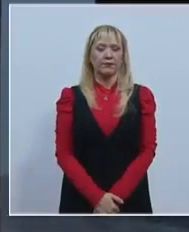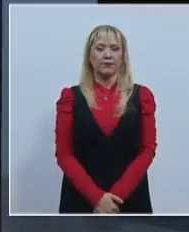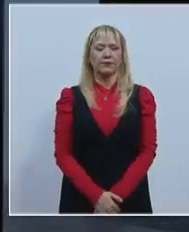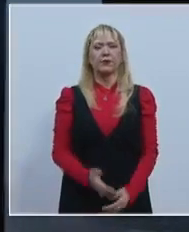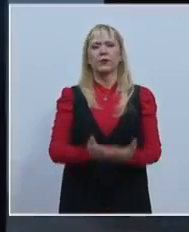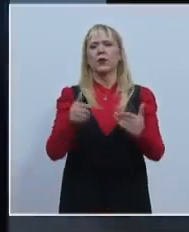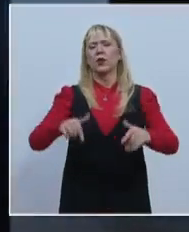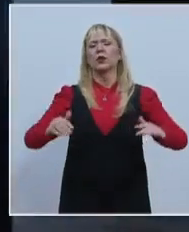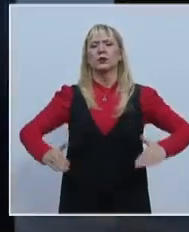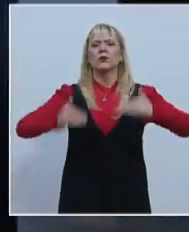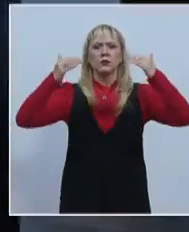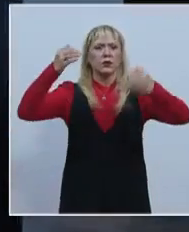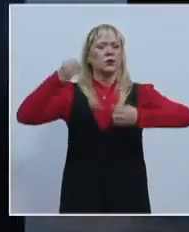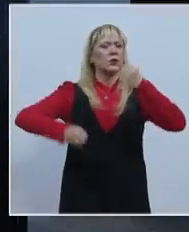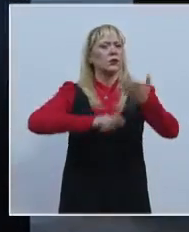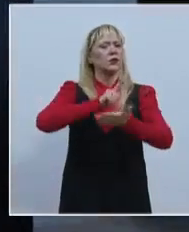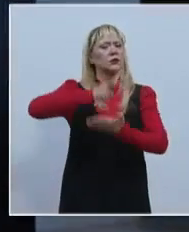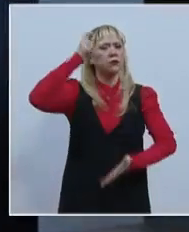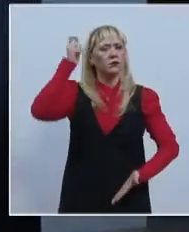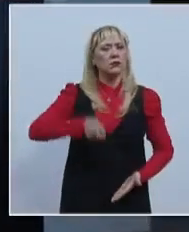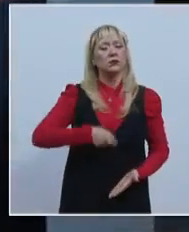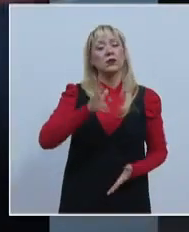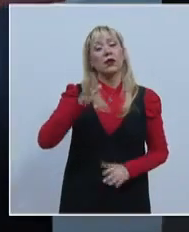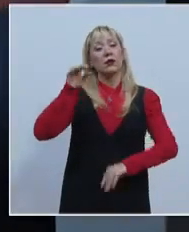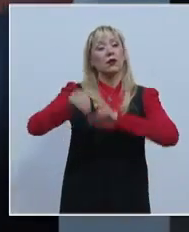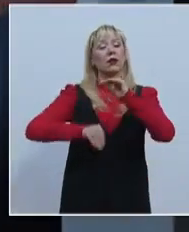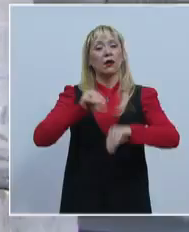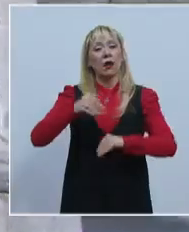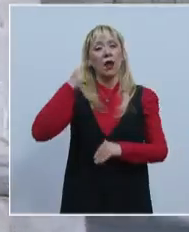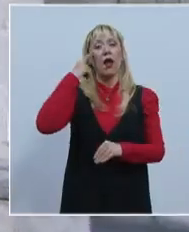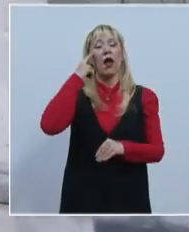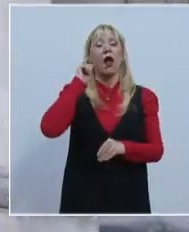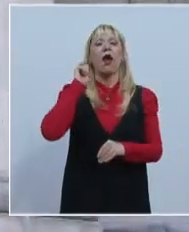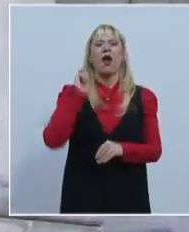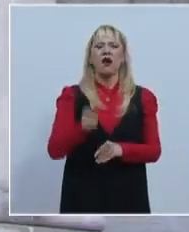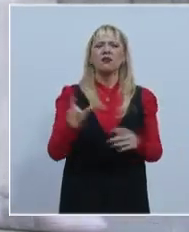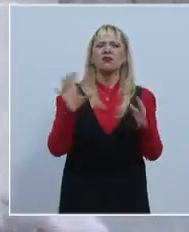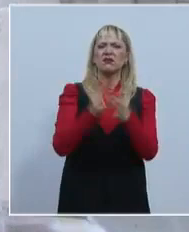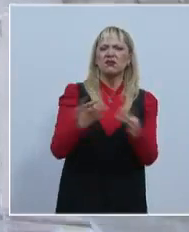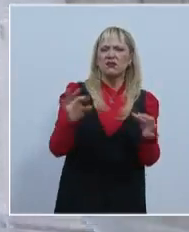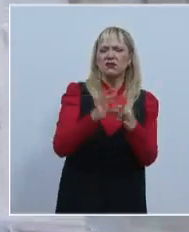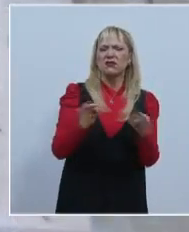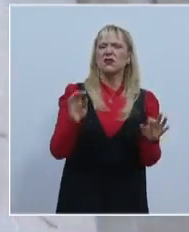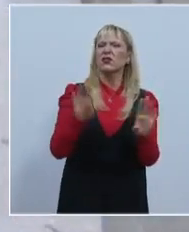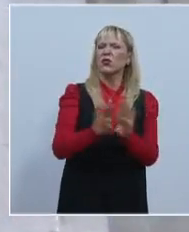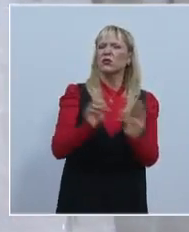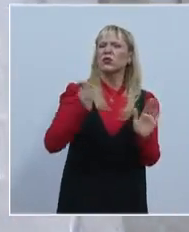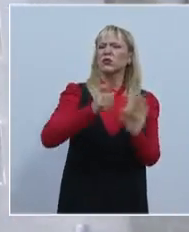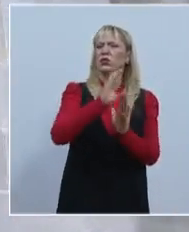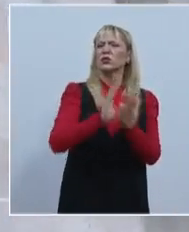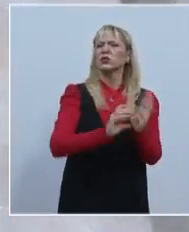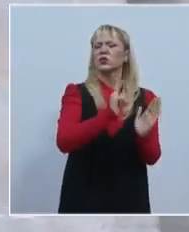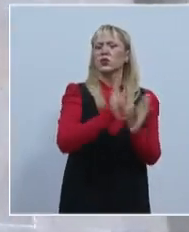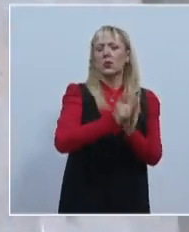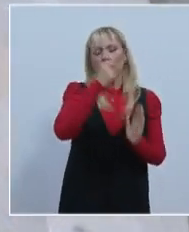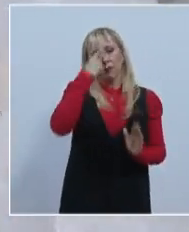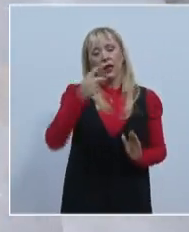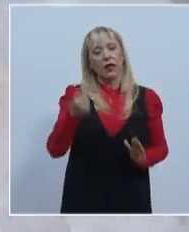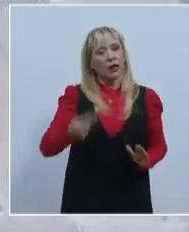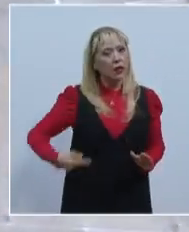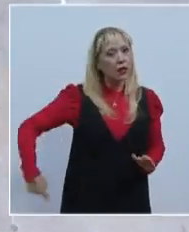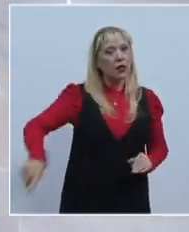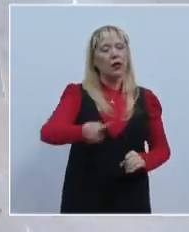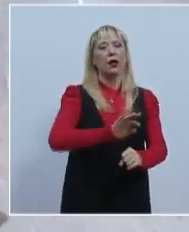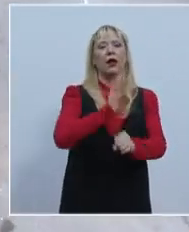La Suprema Corte de Justicia de la Nación ha desarrollado el marco de interpretación constitucional necesario para proteger a